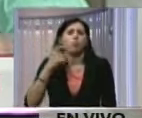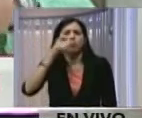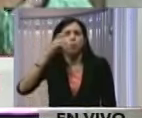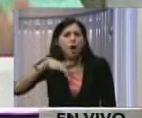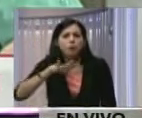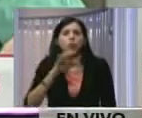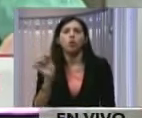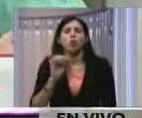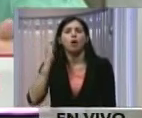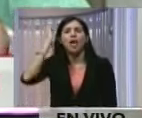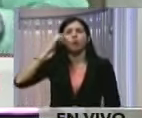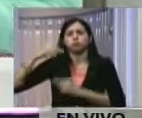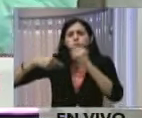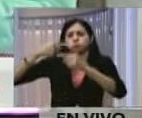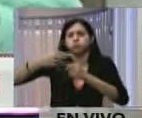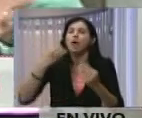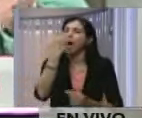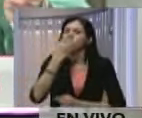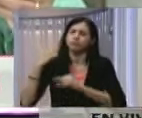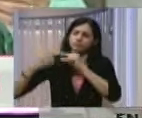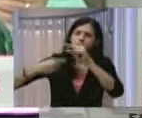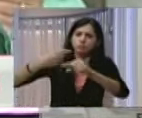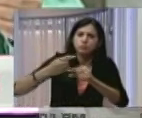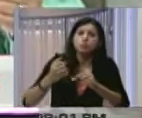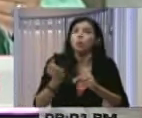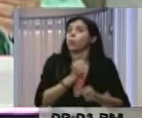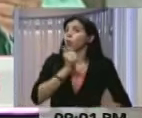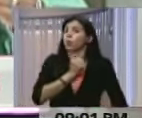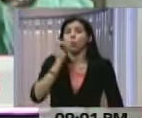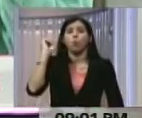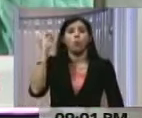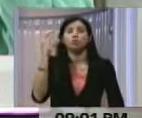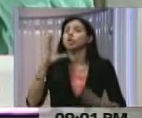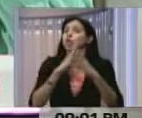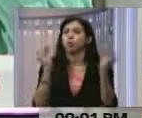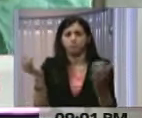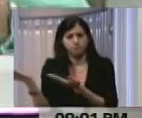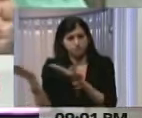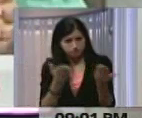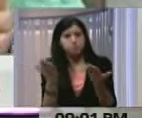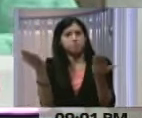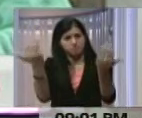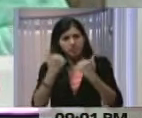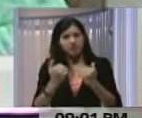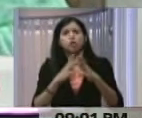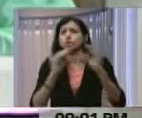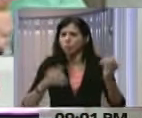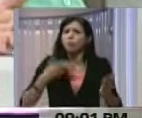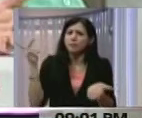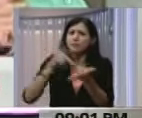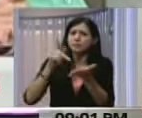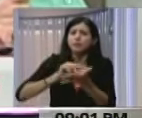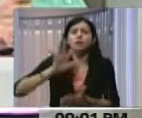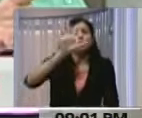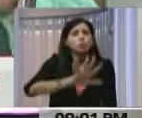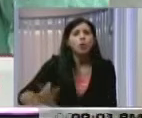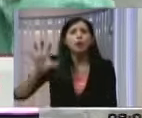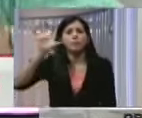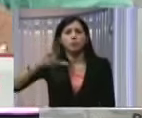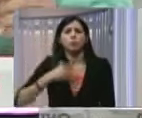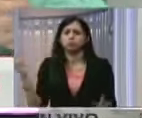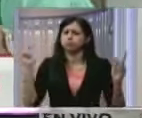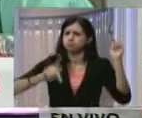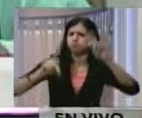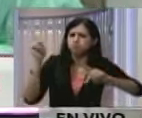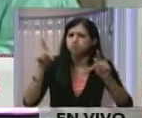pueblos eurodescendientes, el Congreso de todos. Vengan, es el Congreso de todos, de la patria entera.